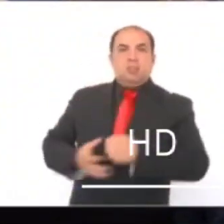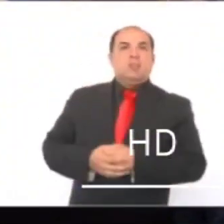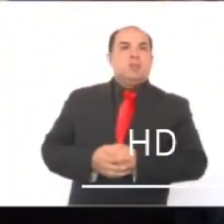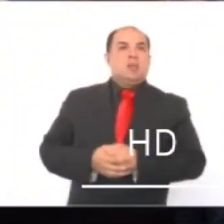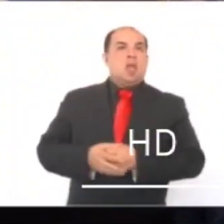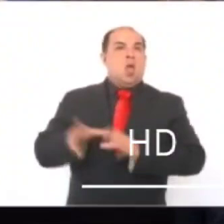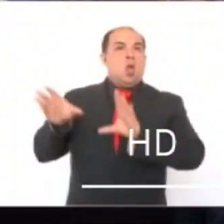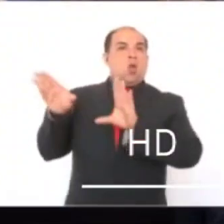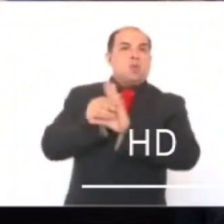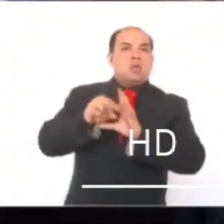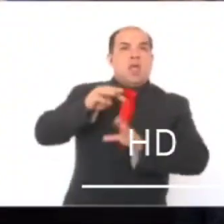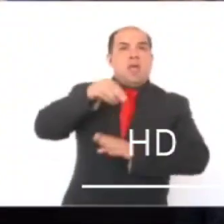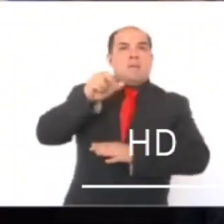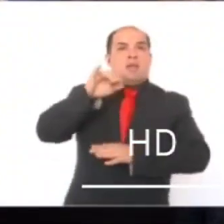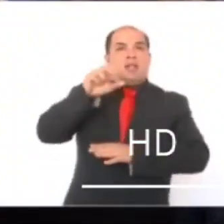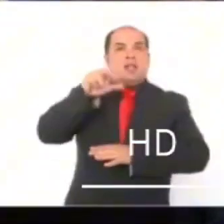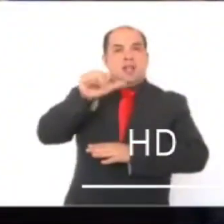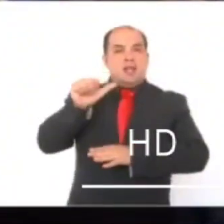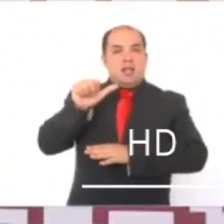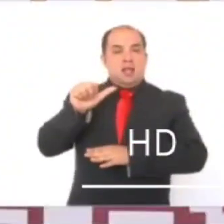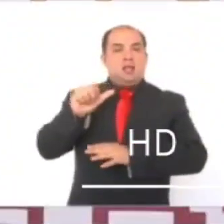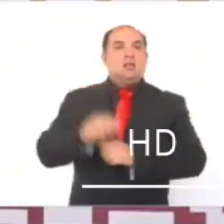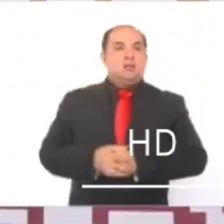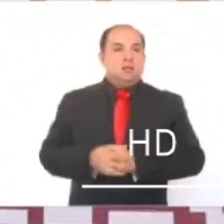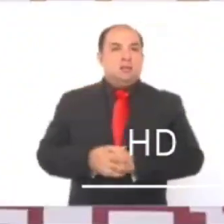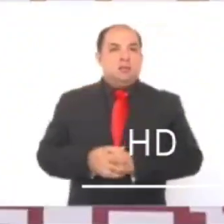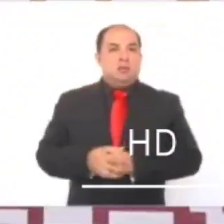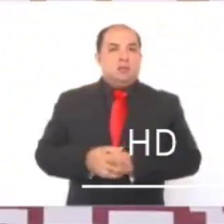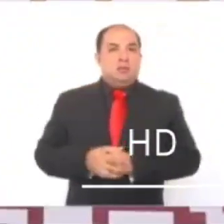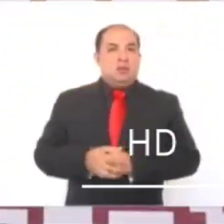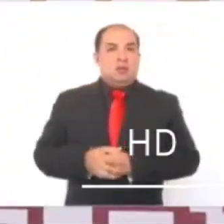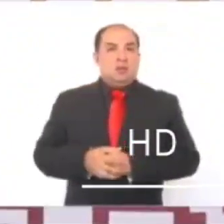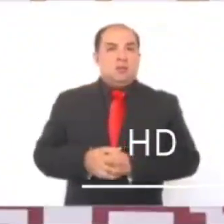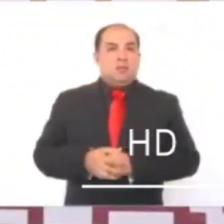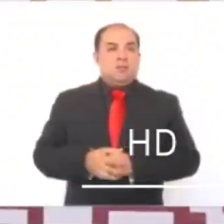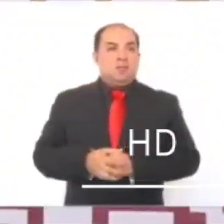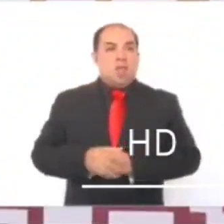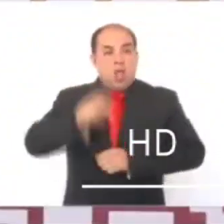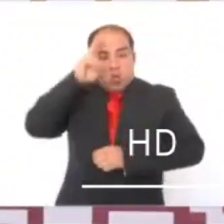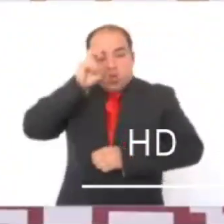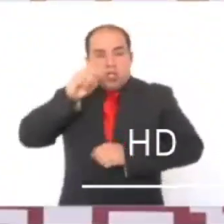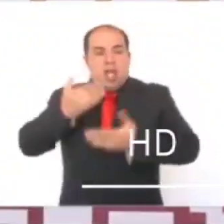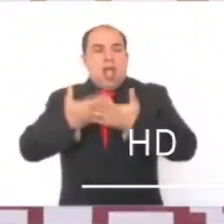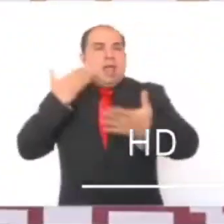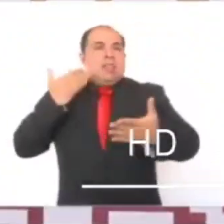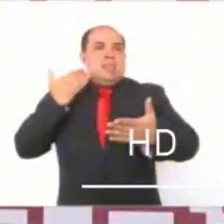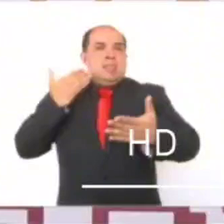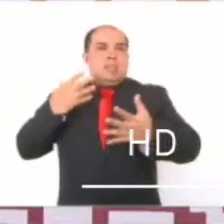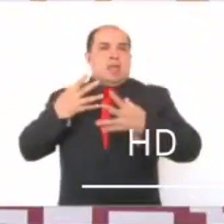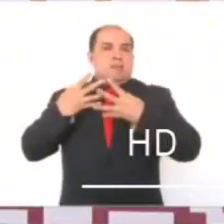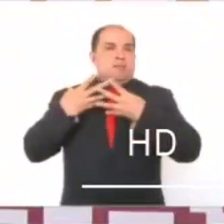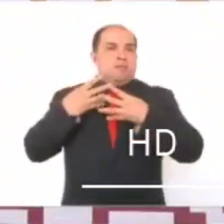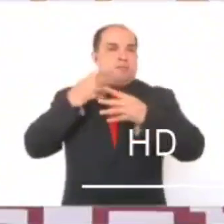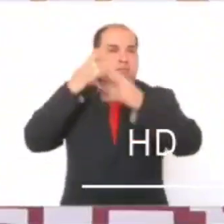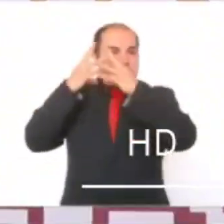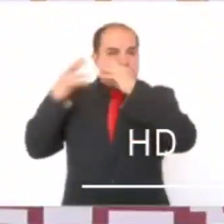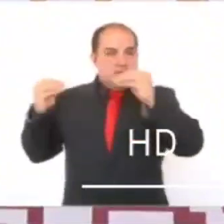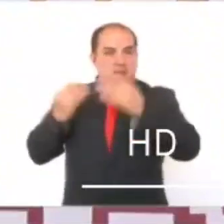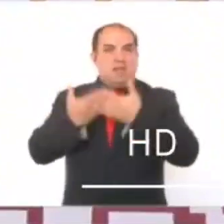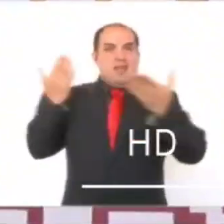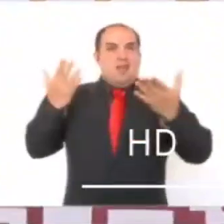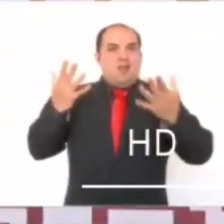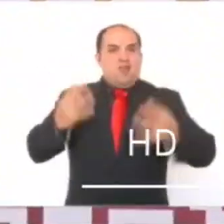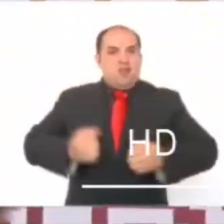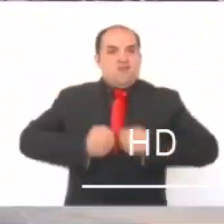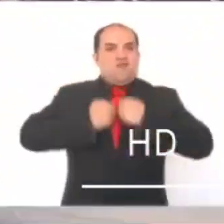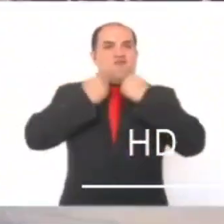Ríos en uno de los foros que tuvimos en el Congreso, retomamos los sueños que alguna vez se nos arrebataron y hoy florecemos. Muchas